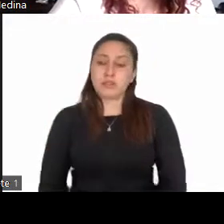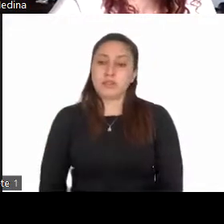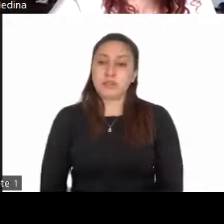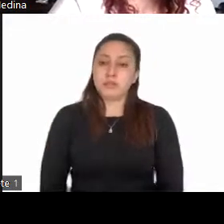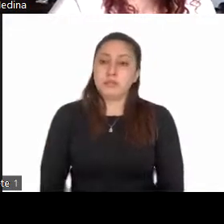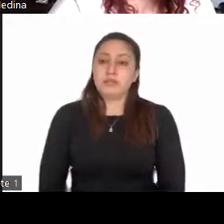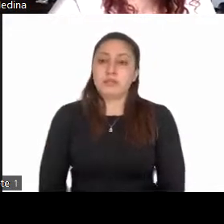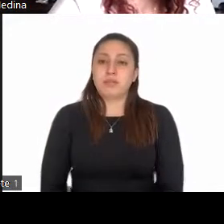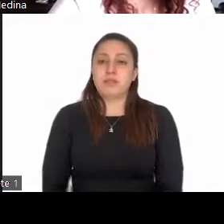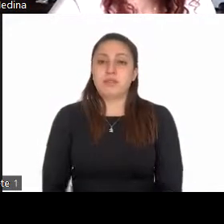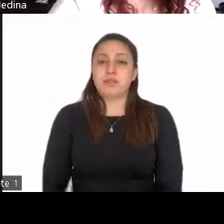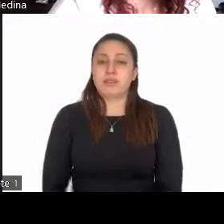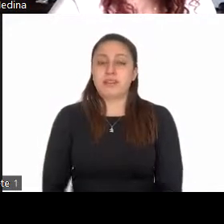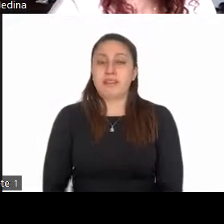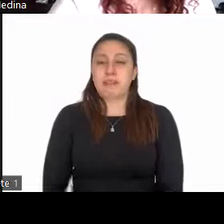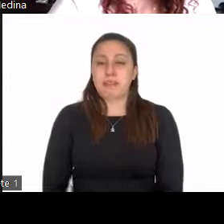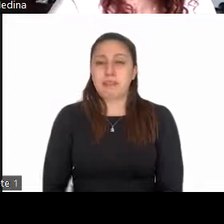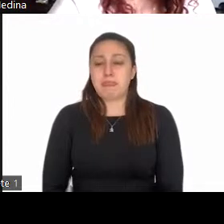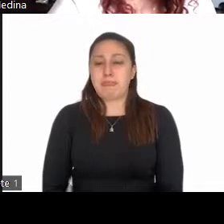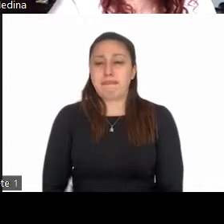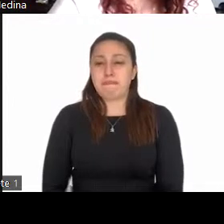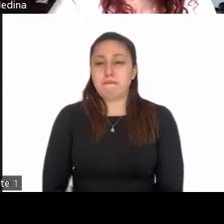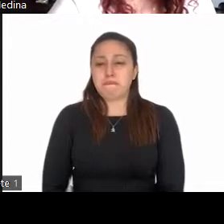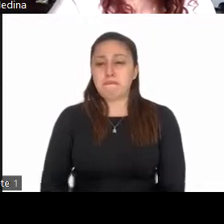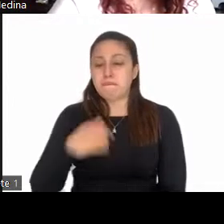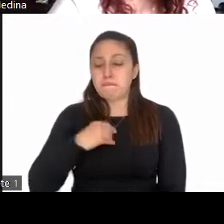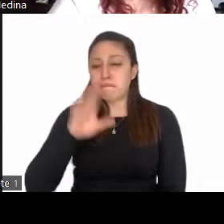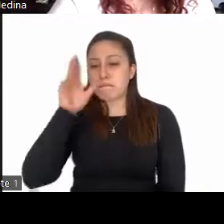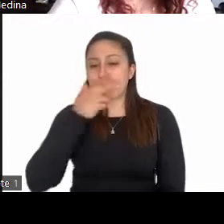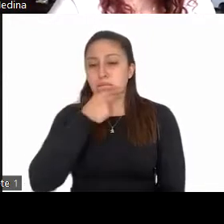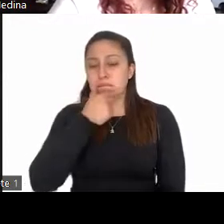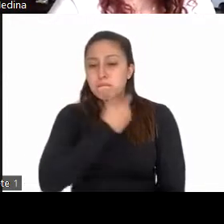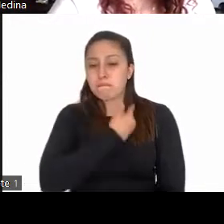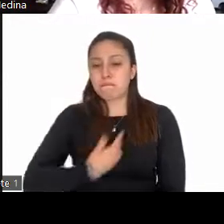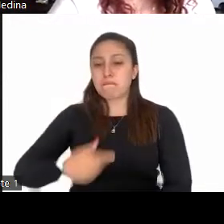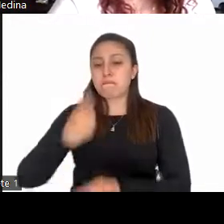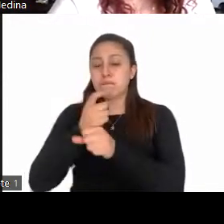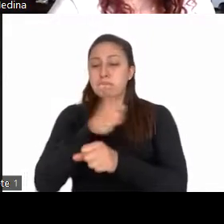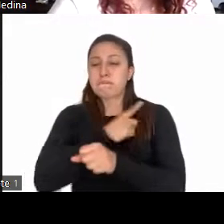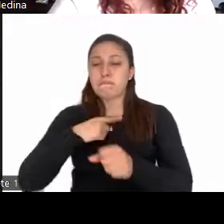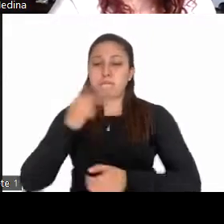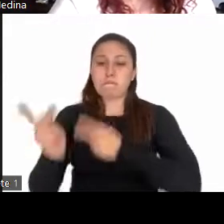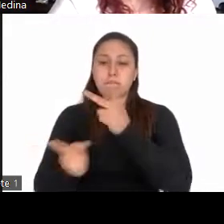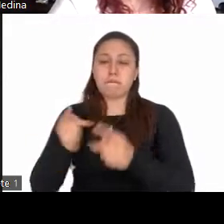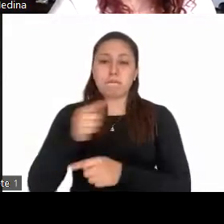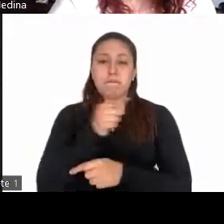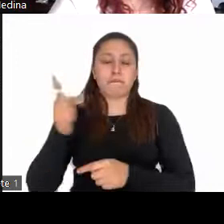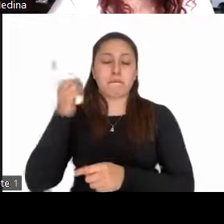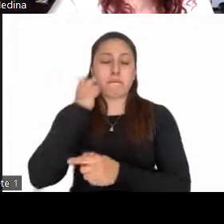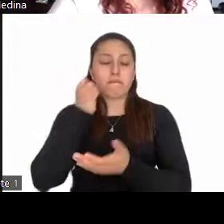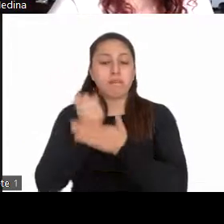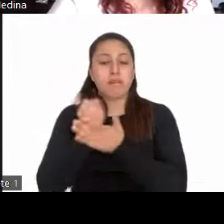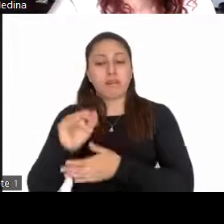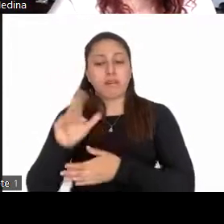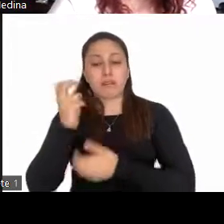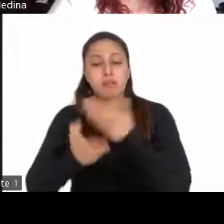Yo creo, diputado presidente, que se tiene que poner a consideración de las y los integrantes de la comisión,